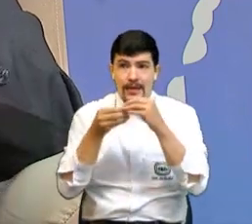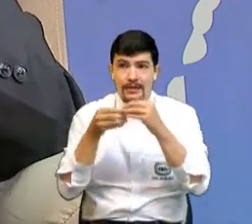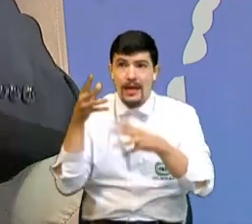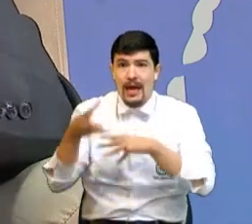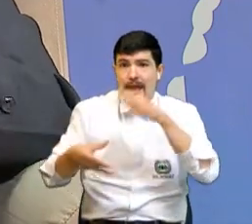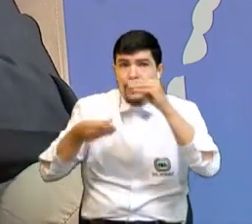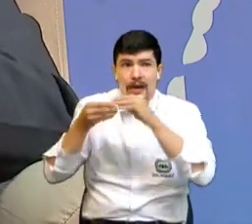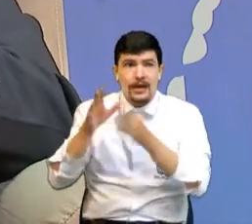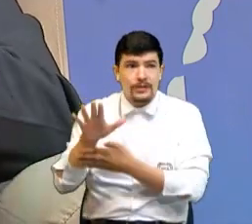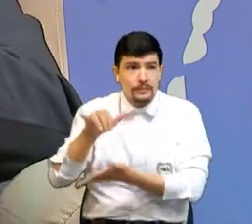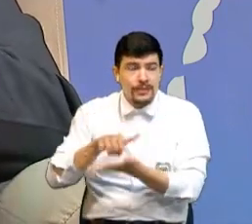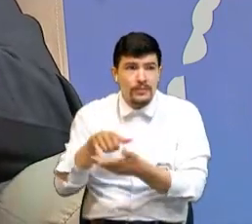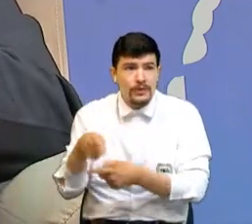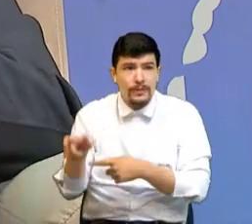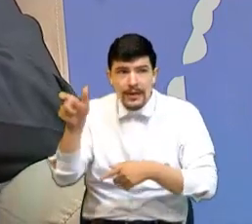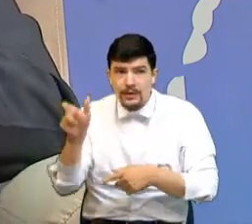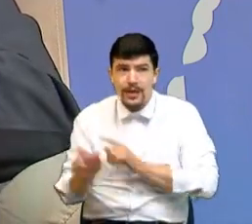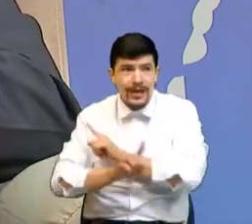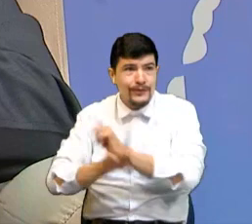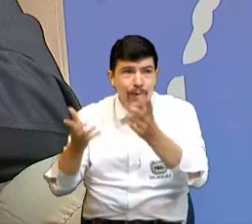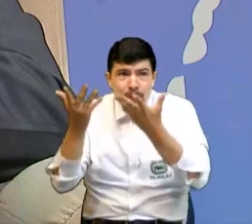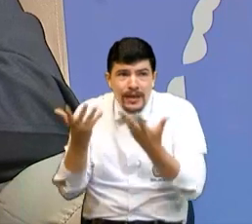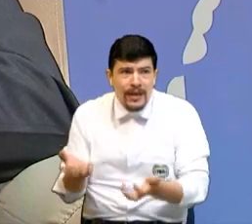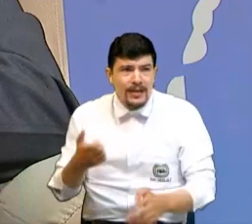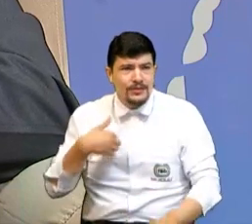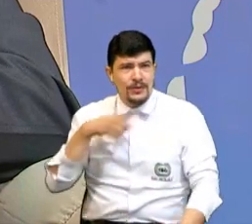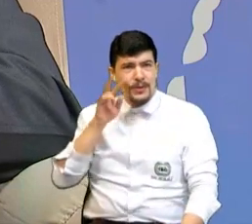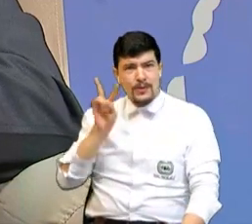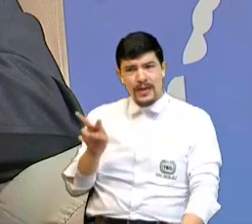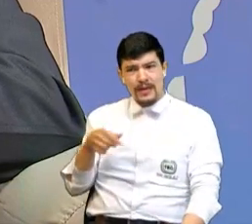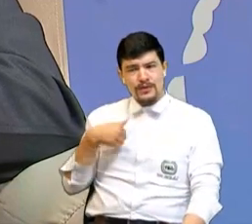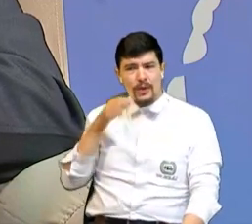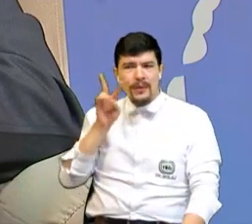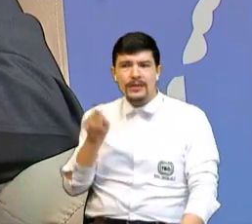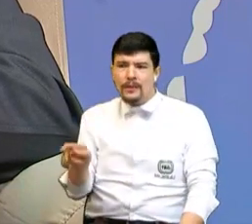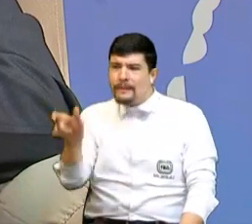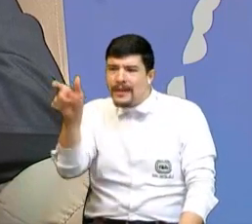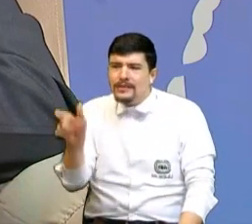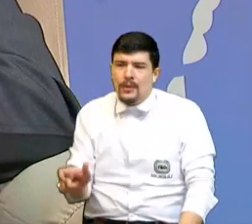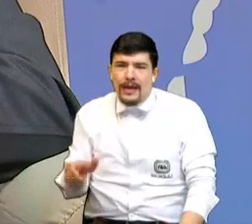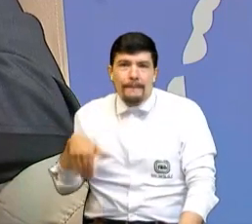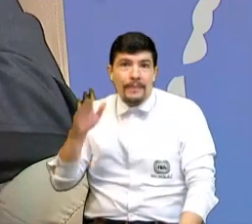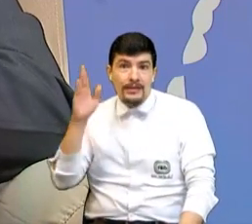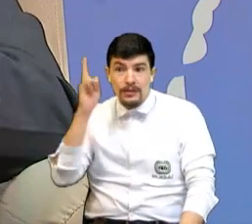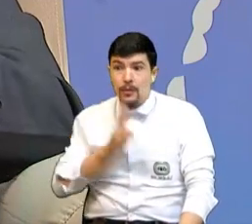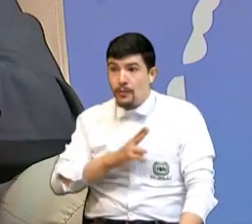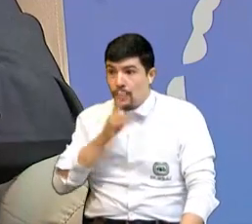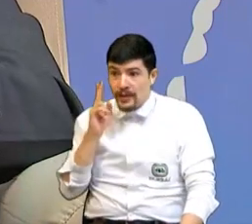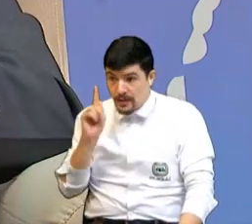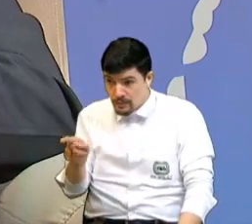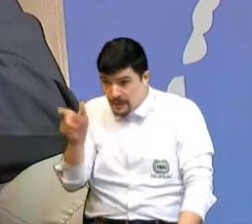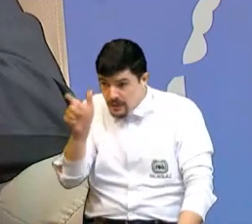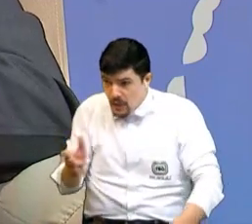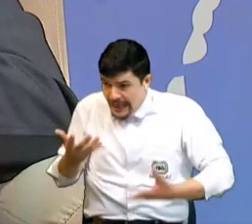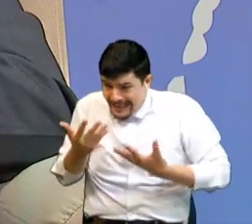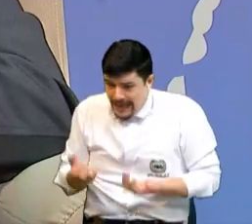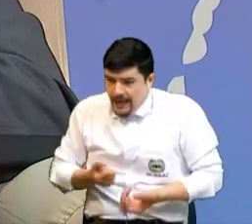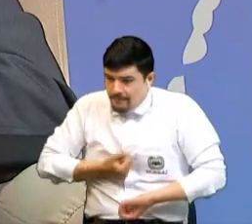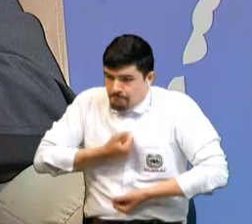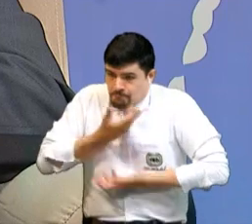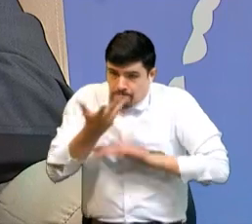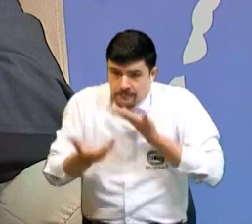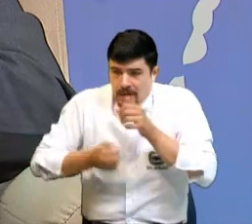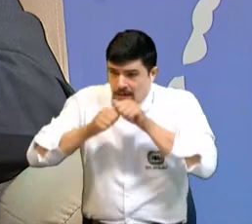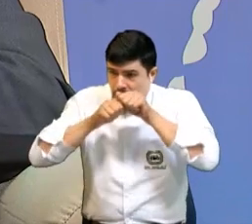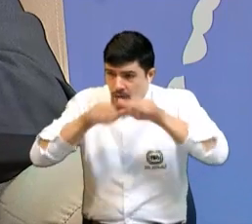él así no quieran, porque veo que es como la persona que está más comprometida en que esto salga a la